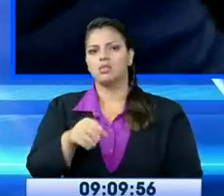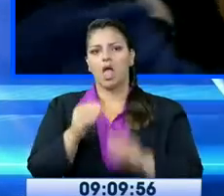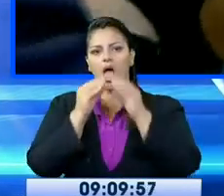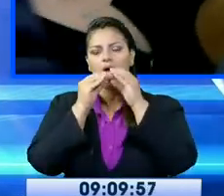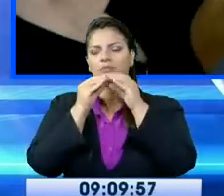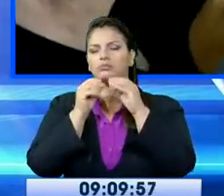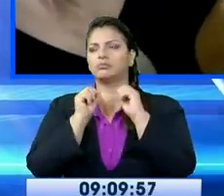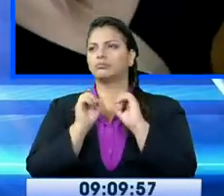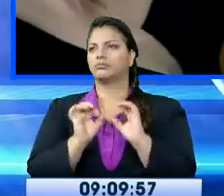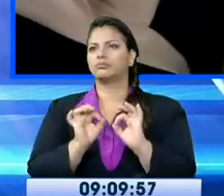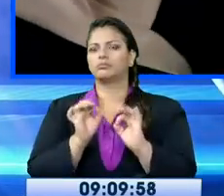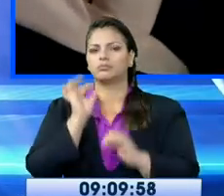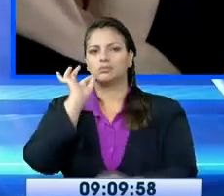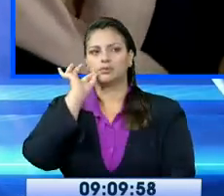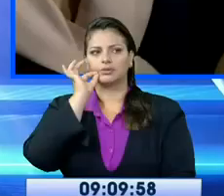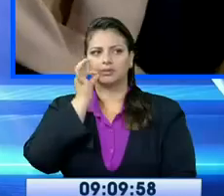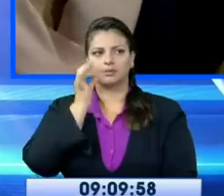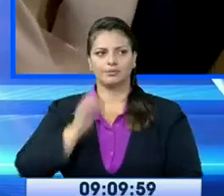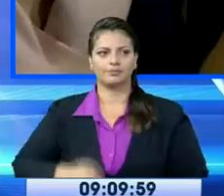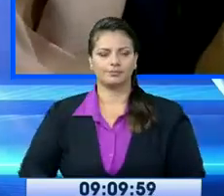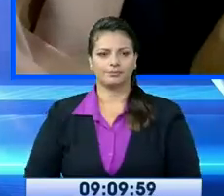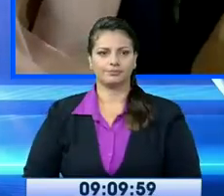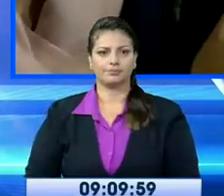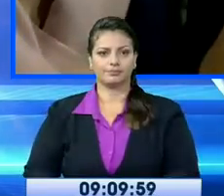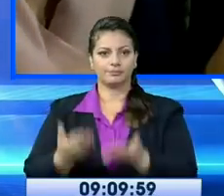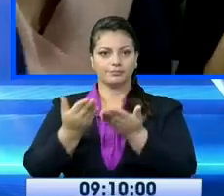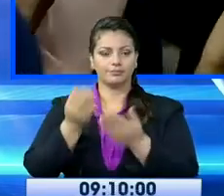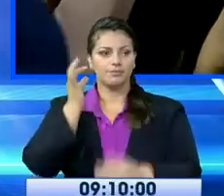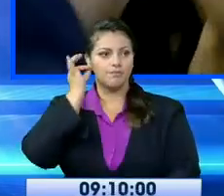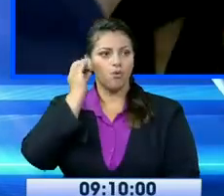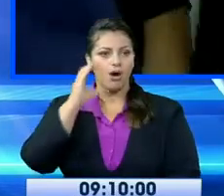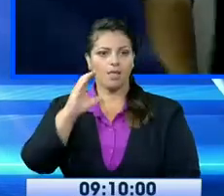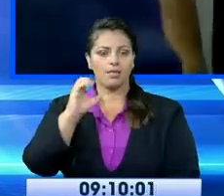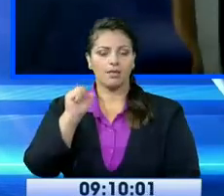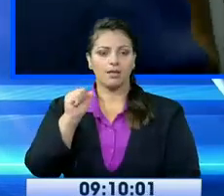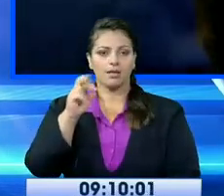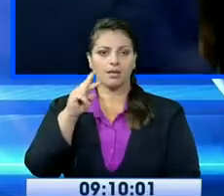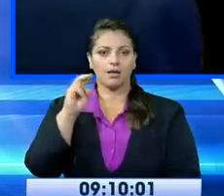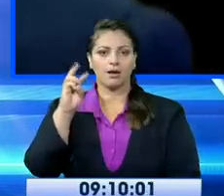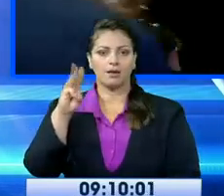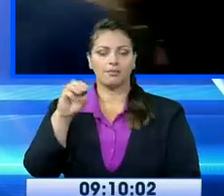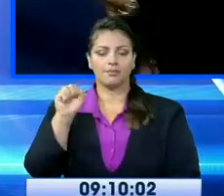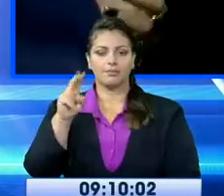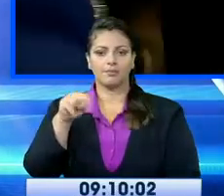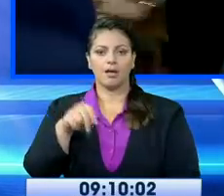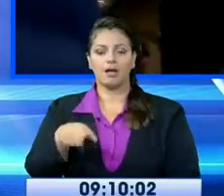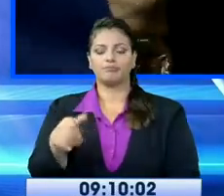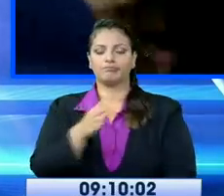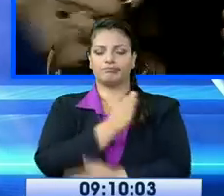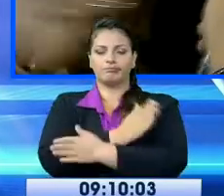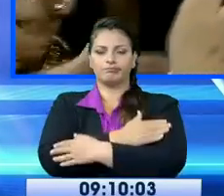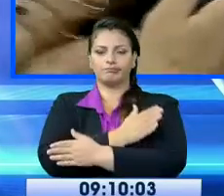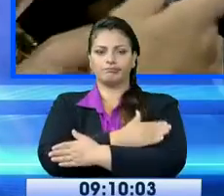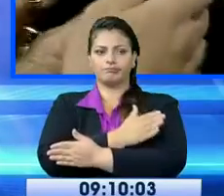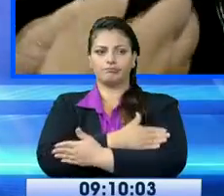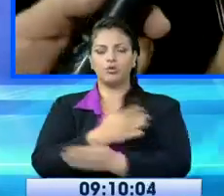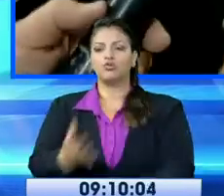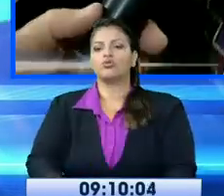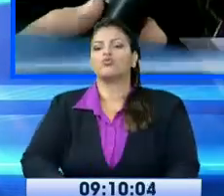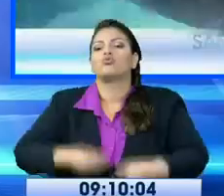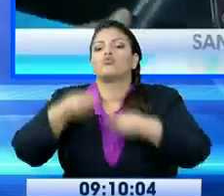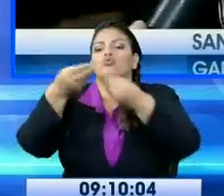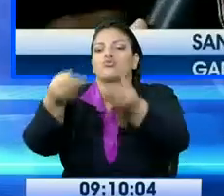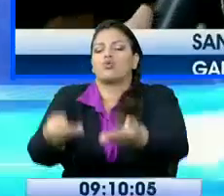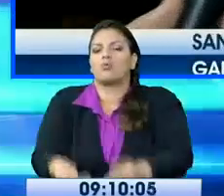a la ganadora, Carmita, Carmita, Carmita, Carmita Fuentes, Carmita Fuentes. Ahí está con su cocina y su refrigeradora que se llevó.